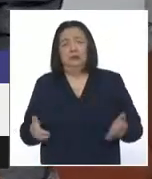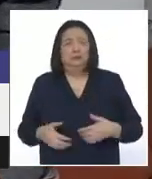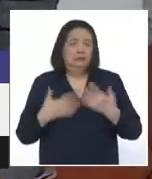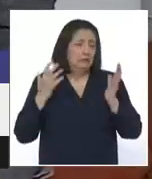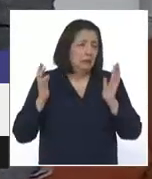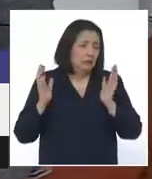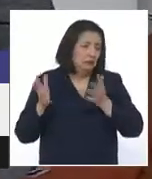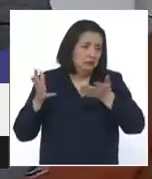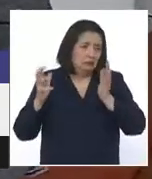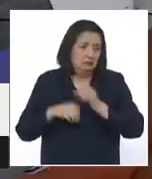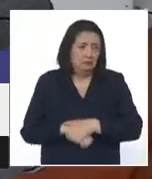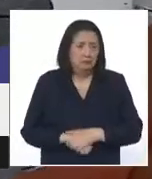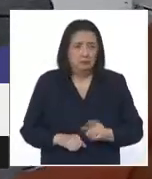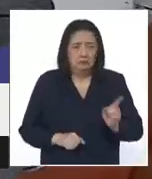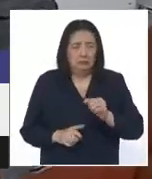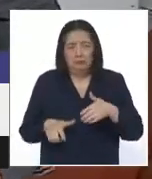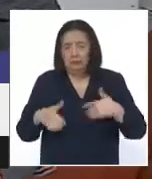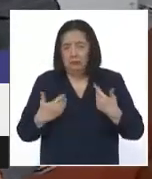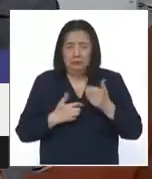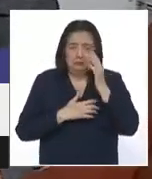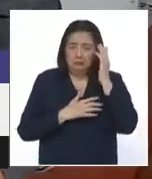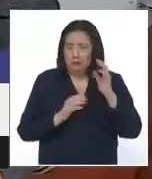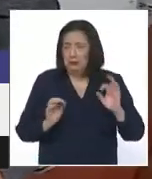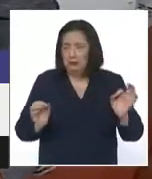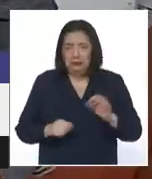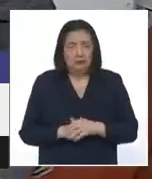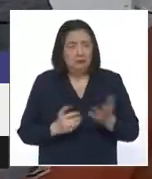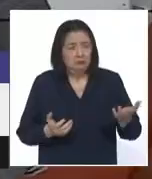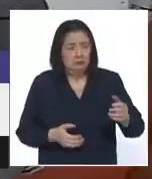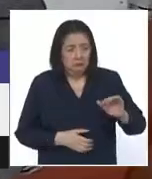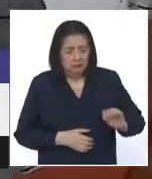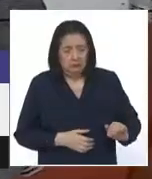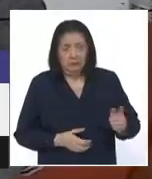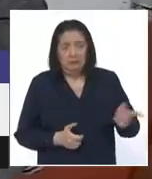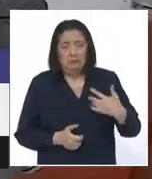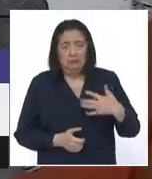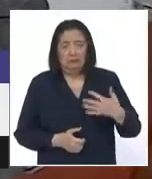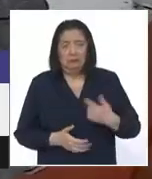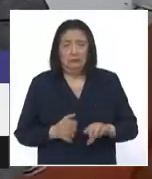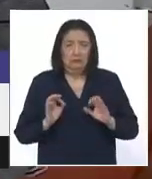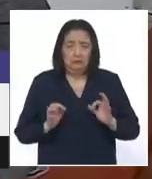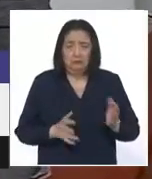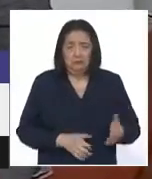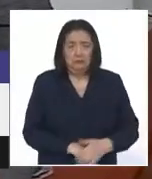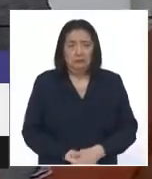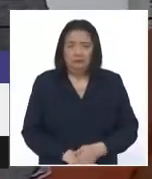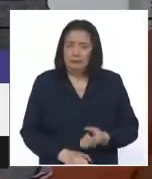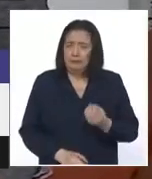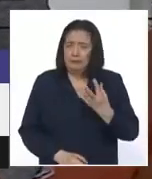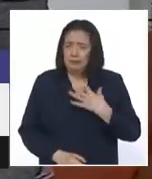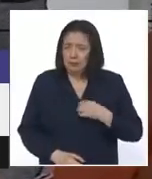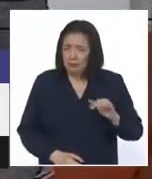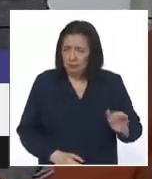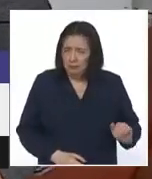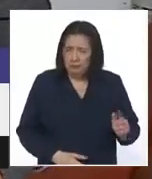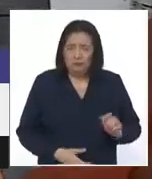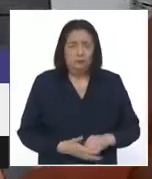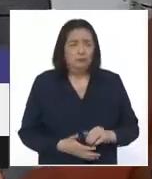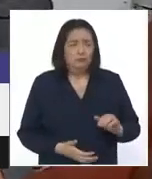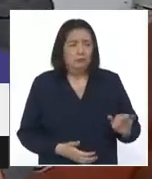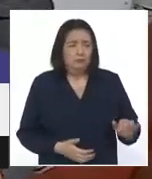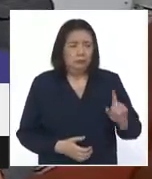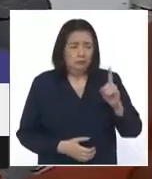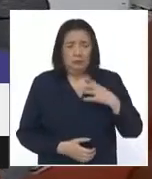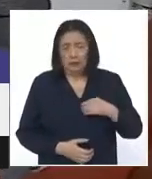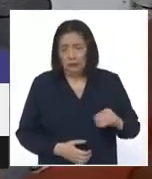en abandono, no hemos podido ni descansar, más mi pequeña que ha estado corriendo en riesgo. ¿Cuántos años tienes tú? Mi pequeña